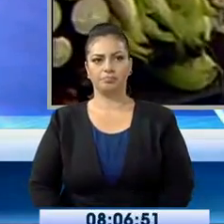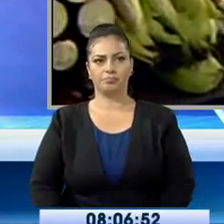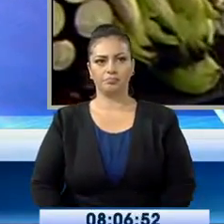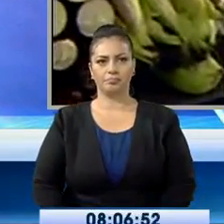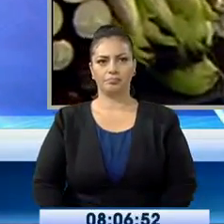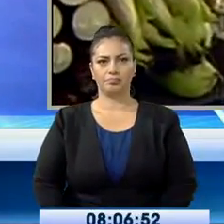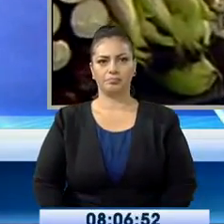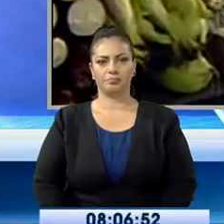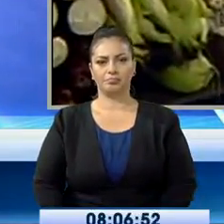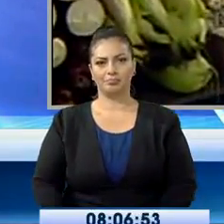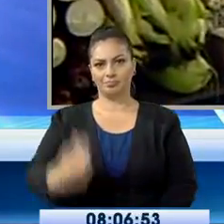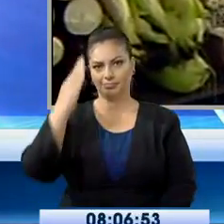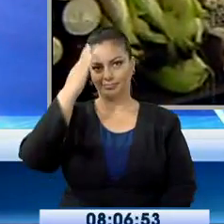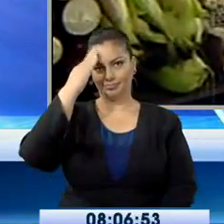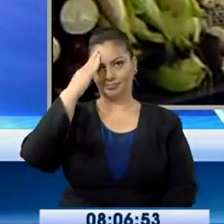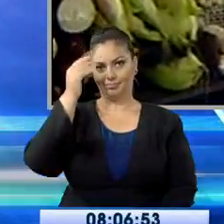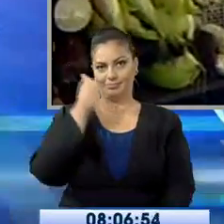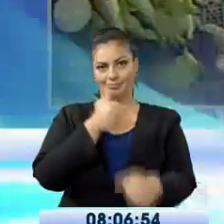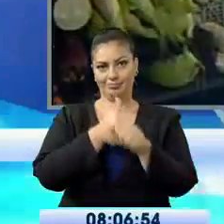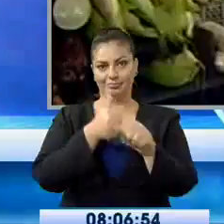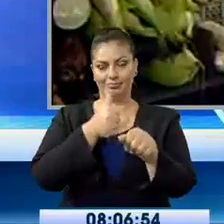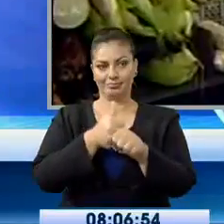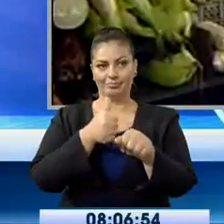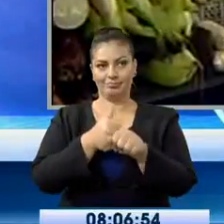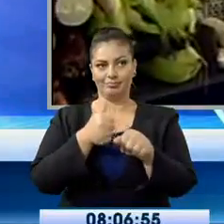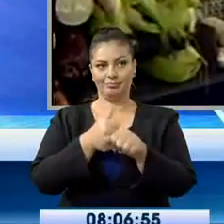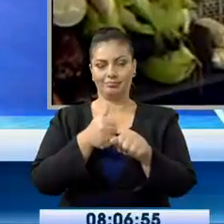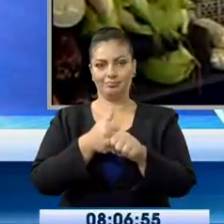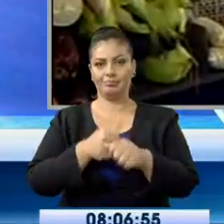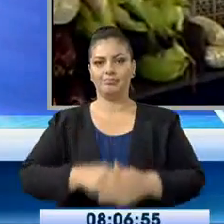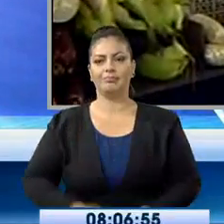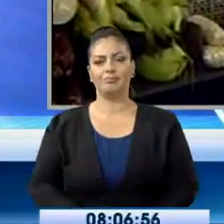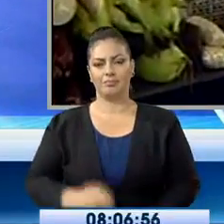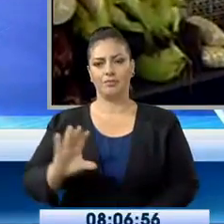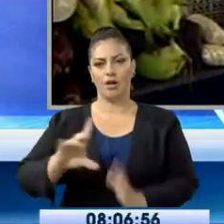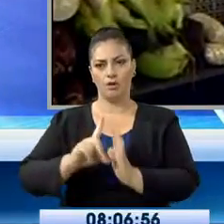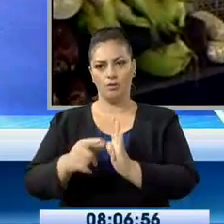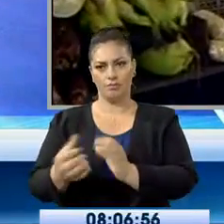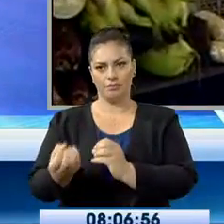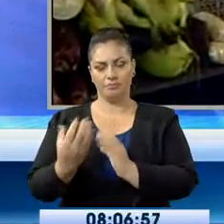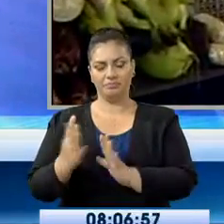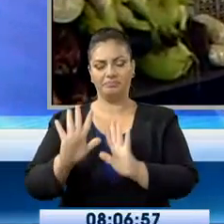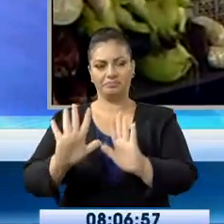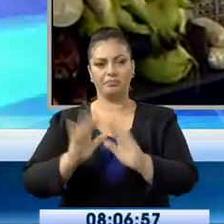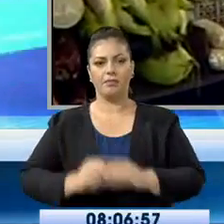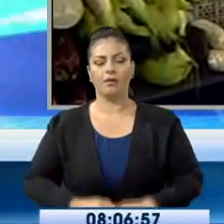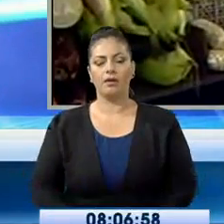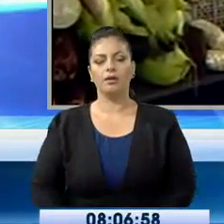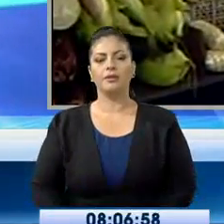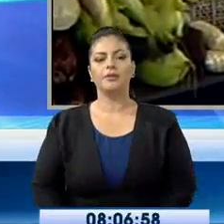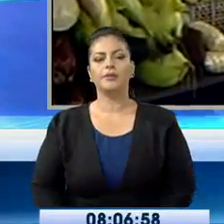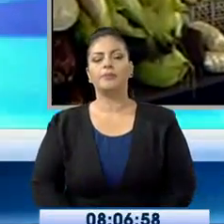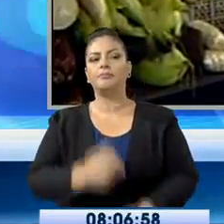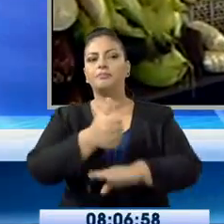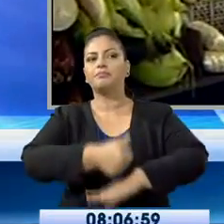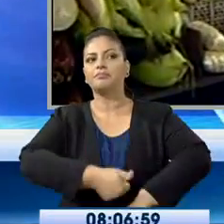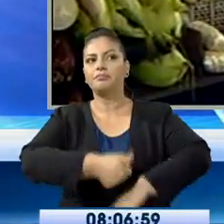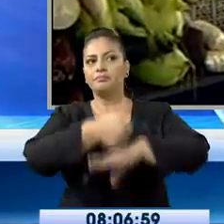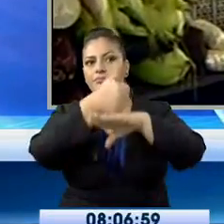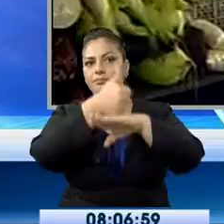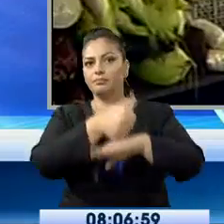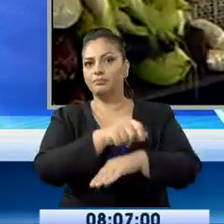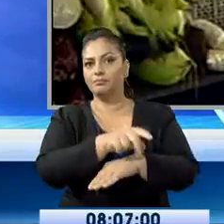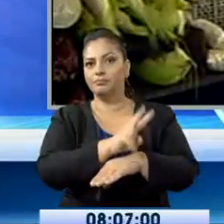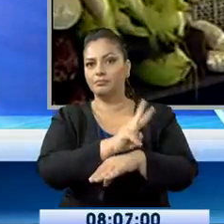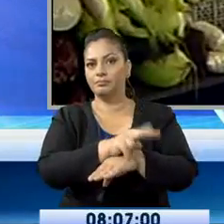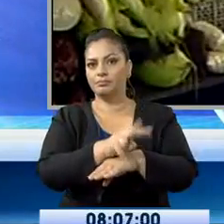acerca la época, en la próxima salida que podamos hacer. A ver si le comentas con el intendente, que ya está